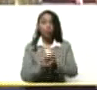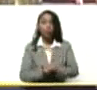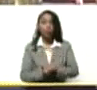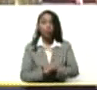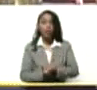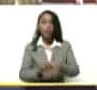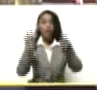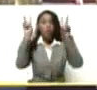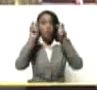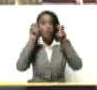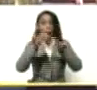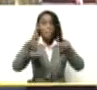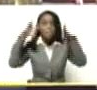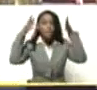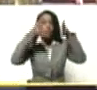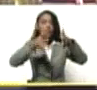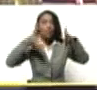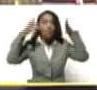de nuevas orientaciones